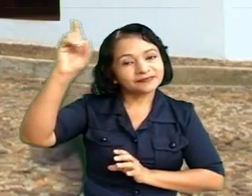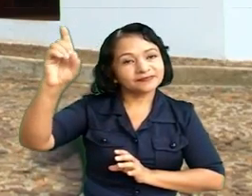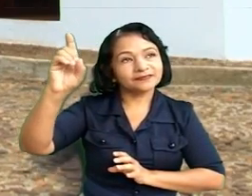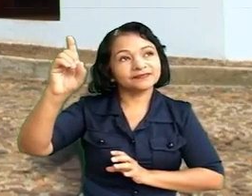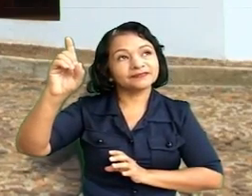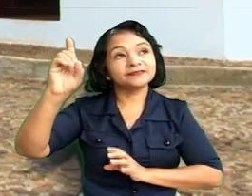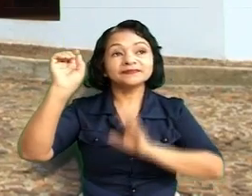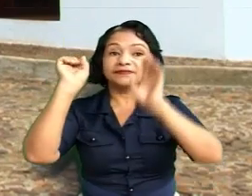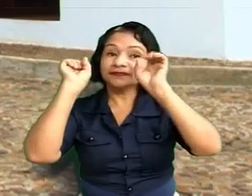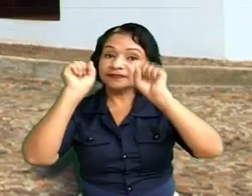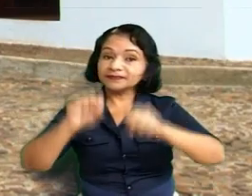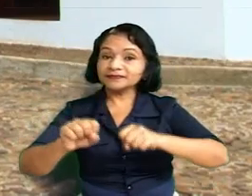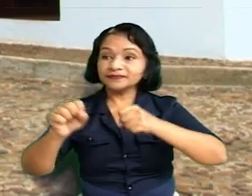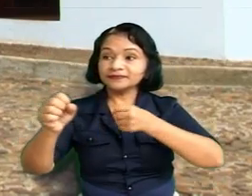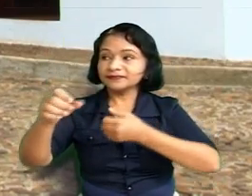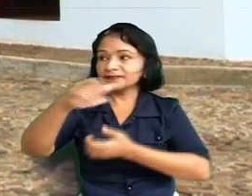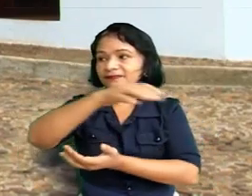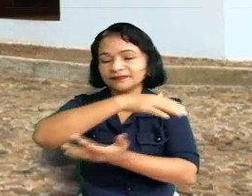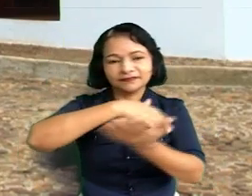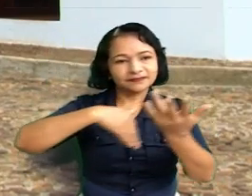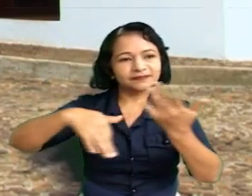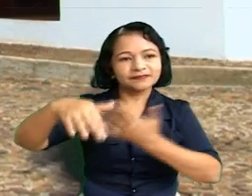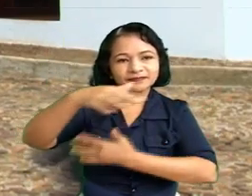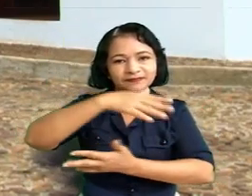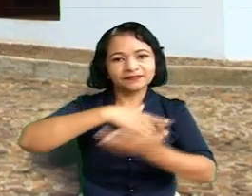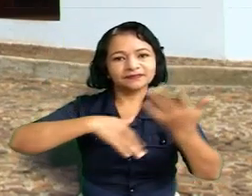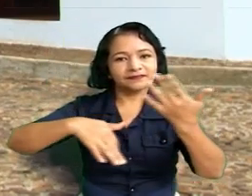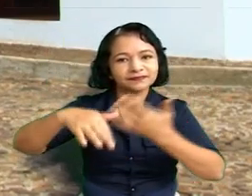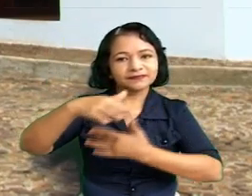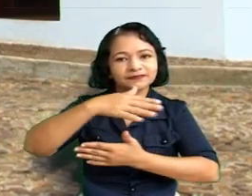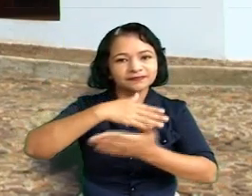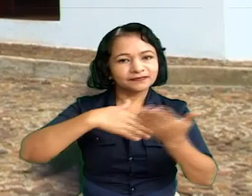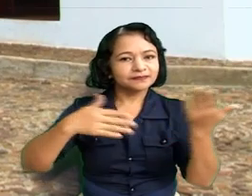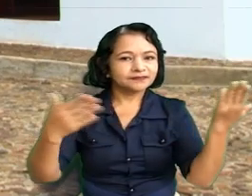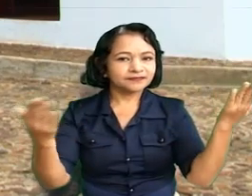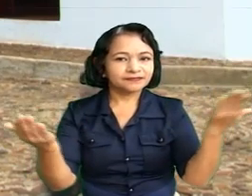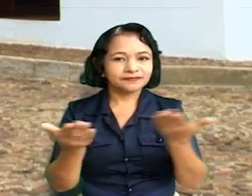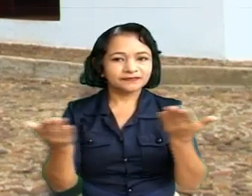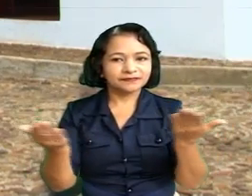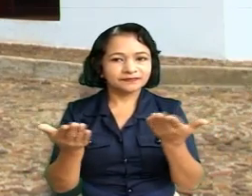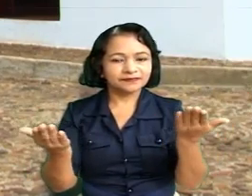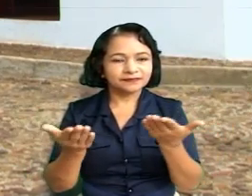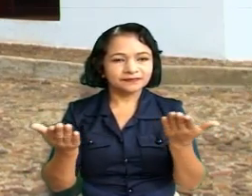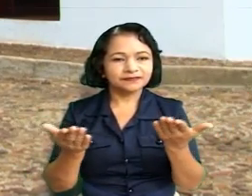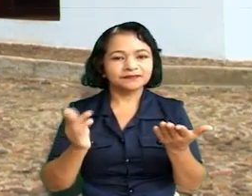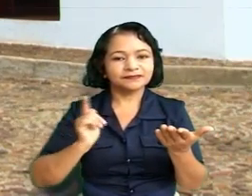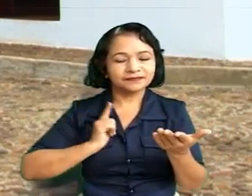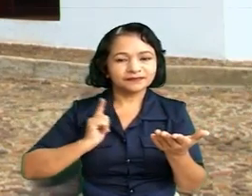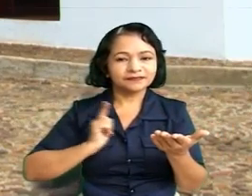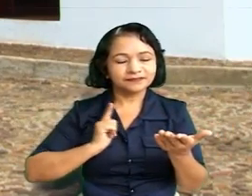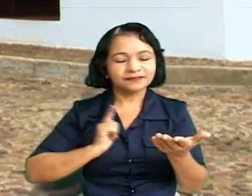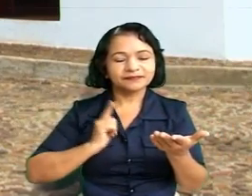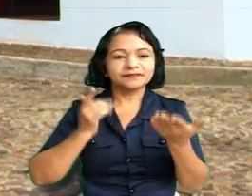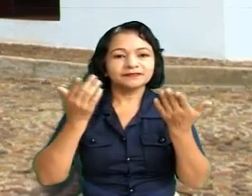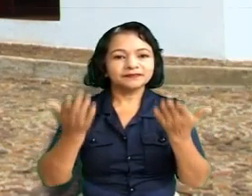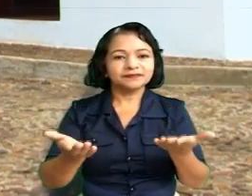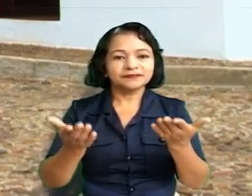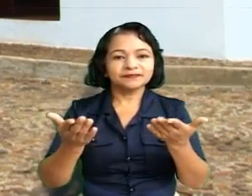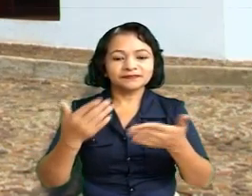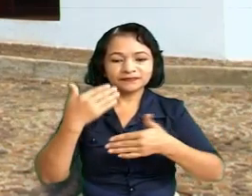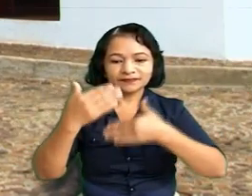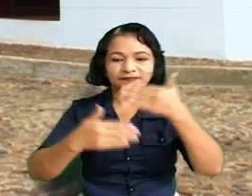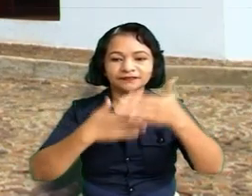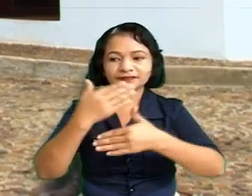desarrollado las capacidades de relaciones, de relacionarse, ella se encargaba de construir los procesos